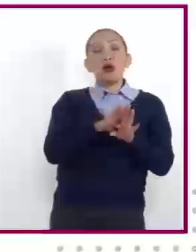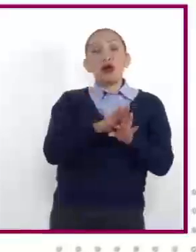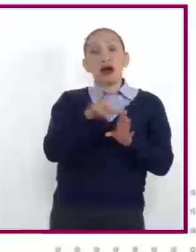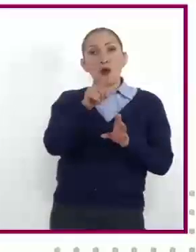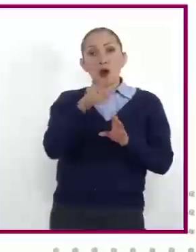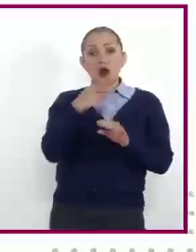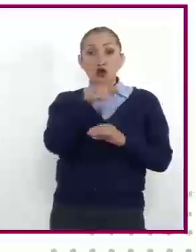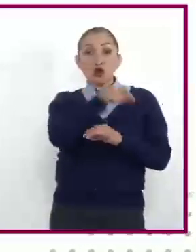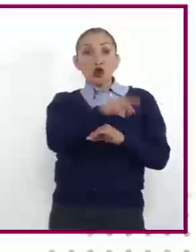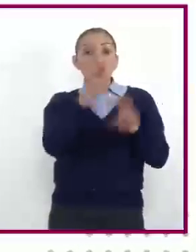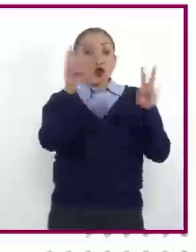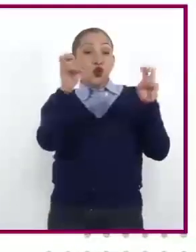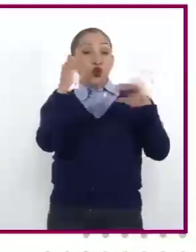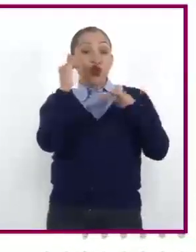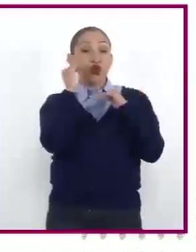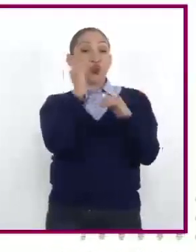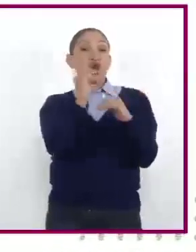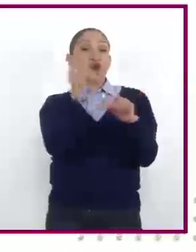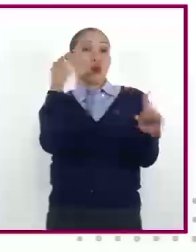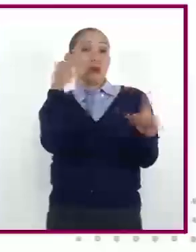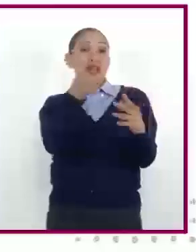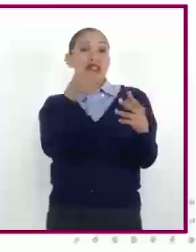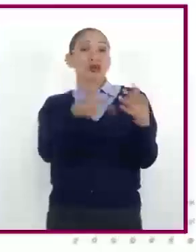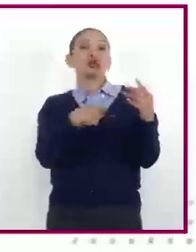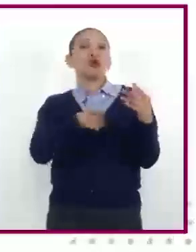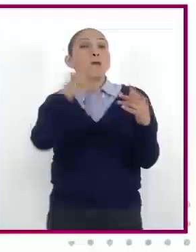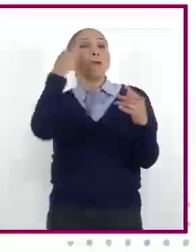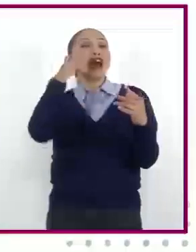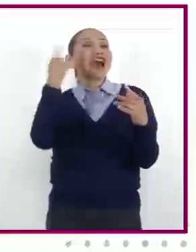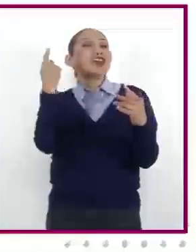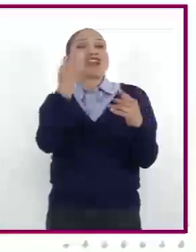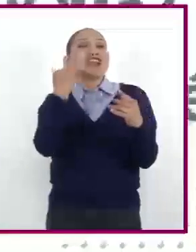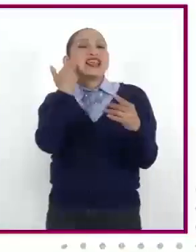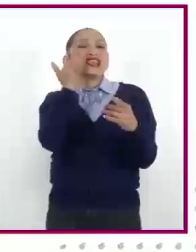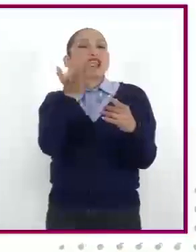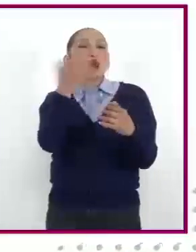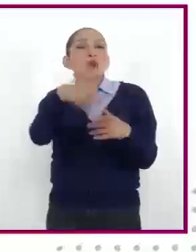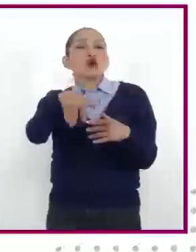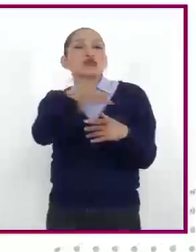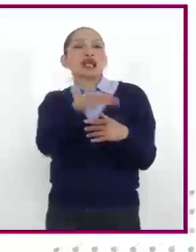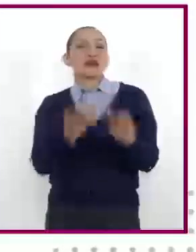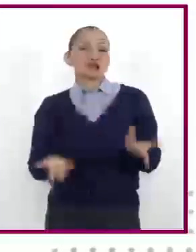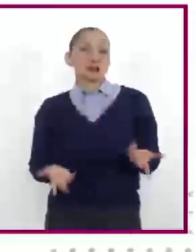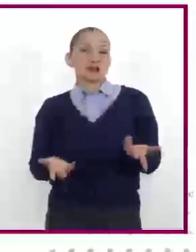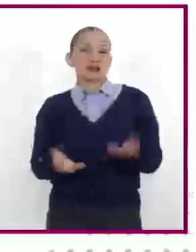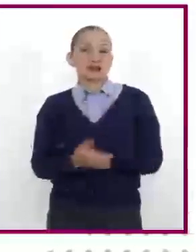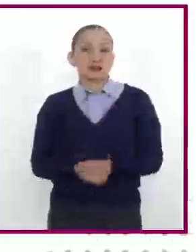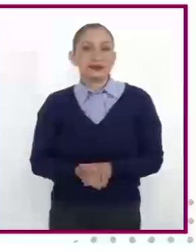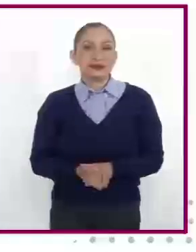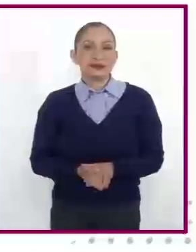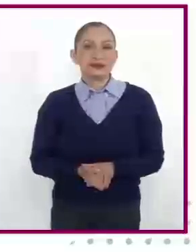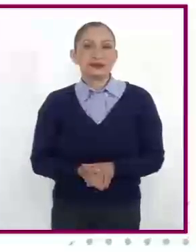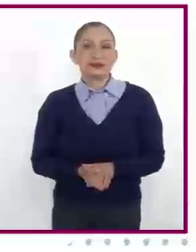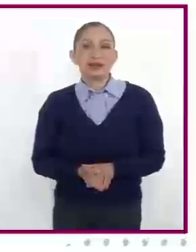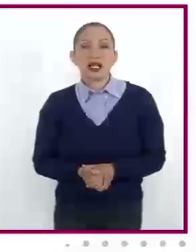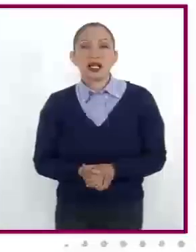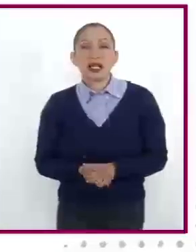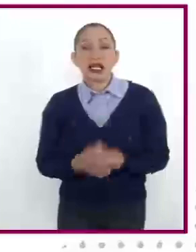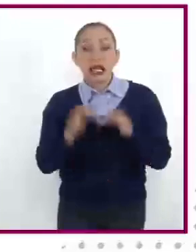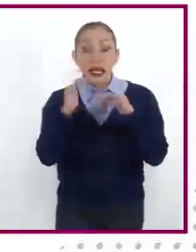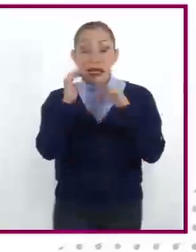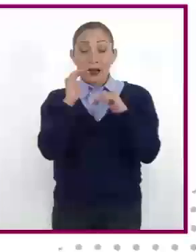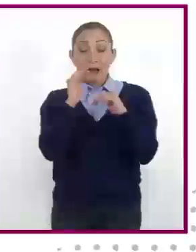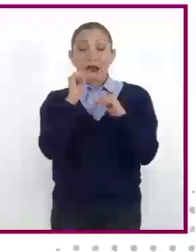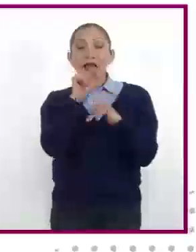la delimitación clara y precisa de los objetivos de la búsqueda, es decir, qué y por qué lo busco. La